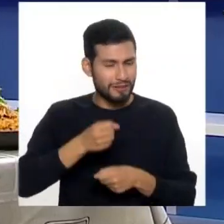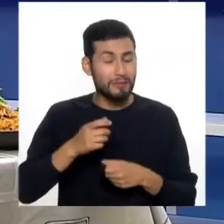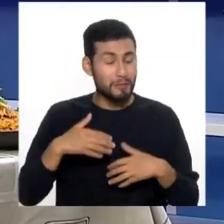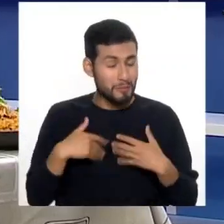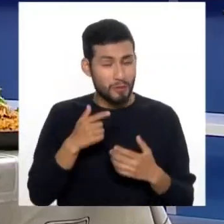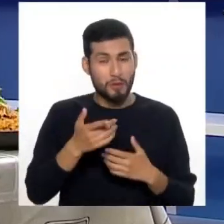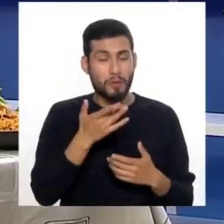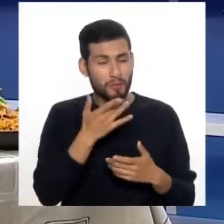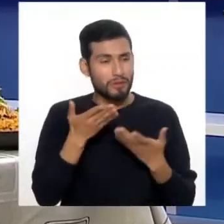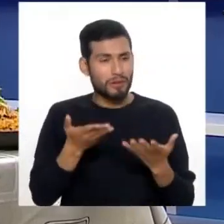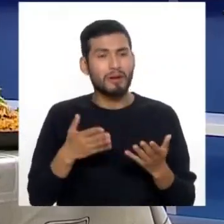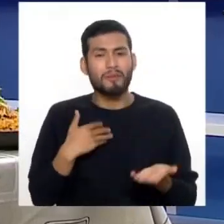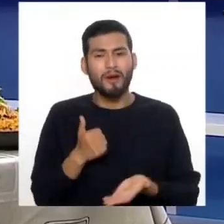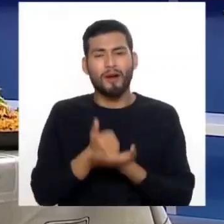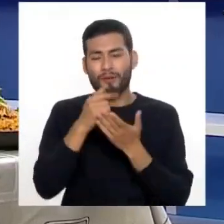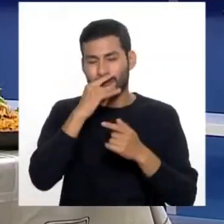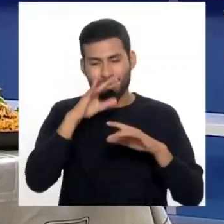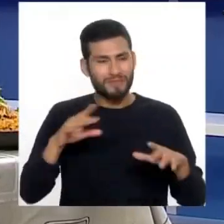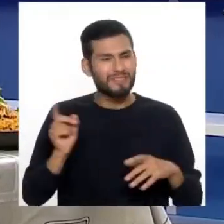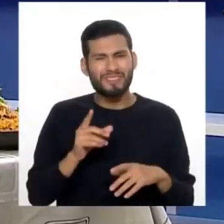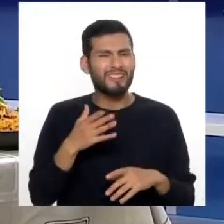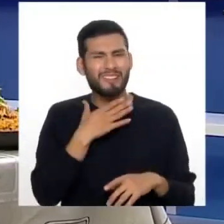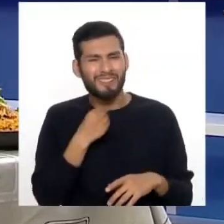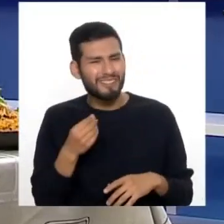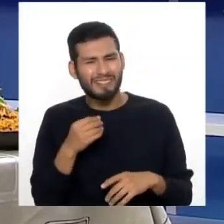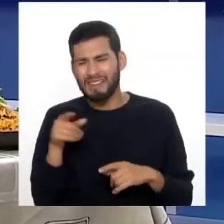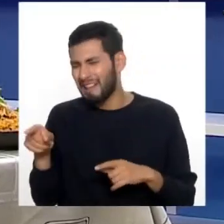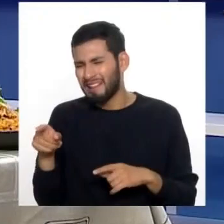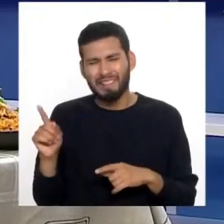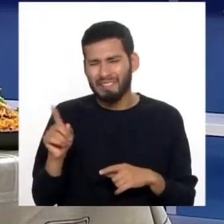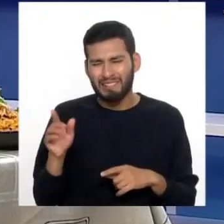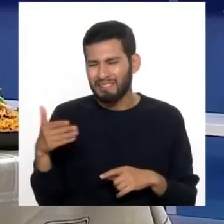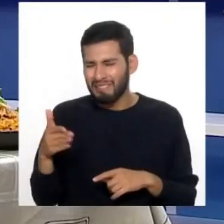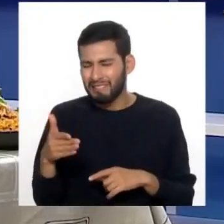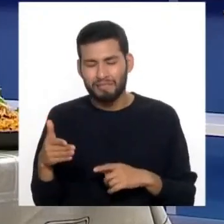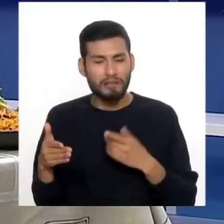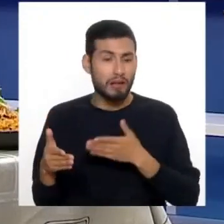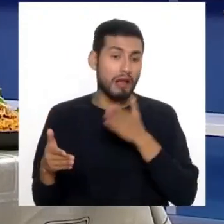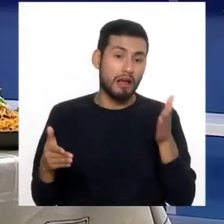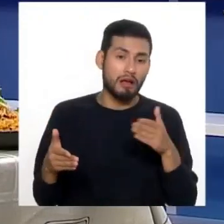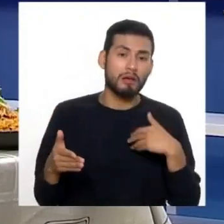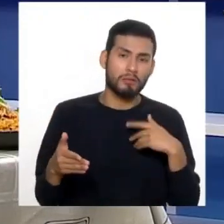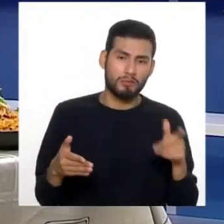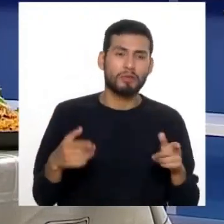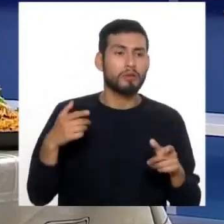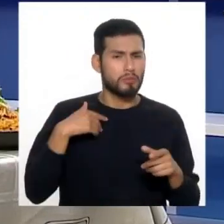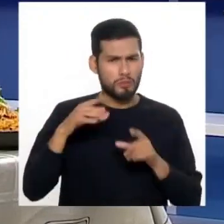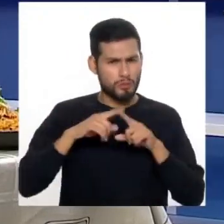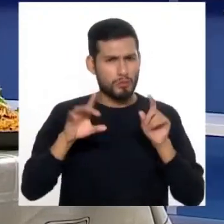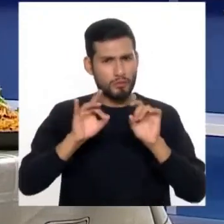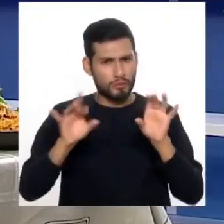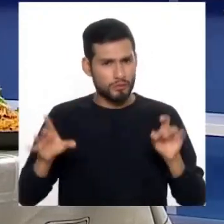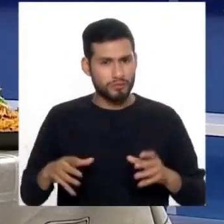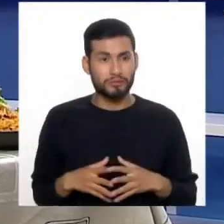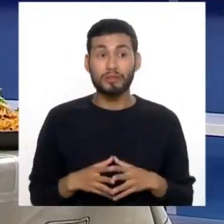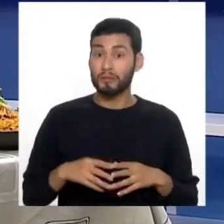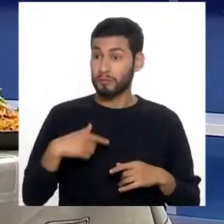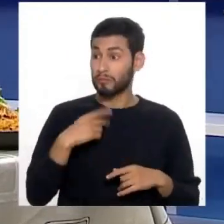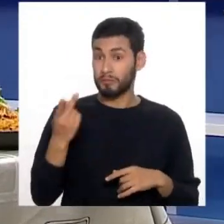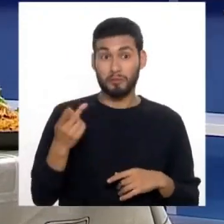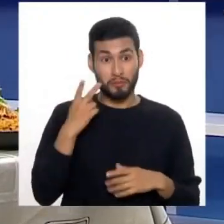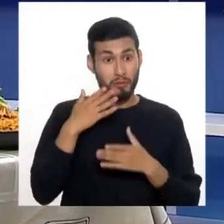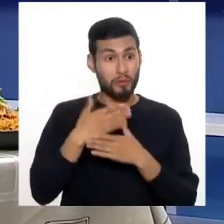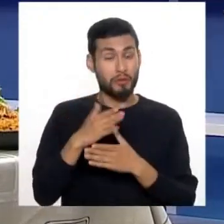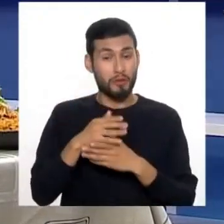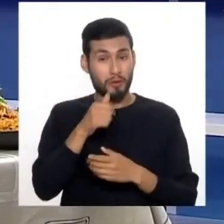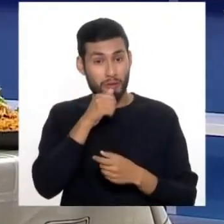puede... ayudar a esos niños que no les gusta, ¿no? El claro. pescadito, pero no, lo tenemos. En Puerto Norte van a encontrar una variedad. No, y lo que me encanta es José que comparte